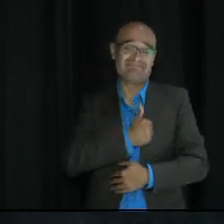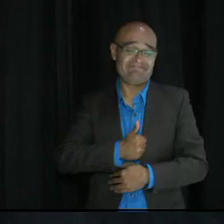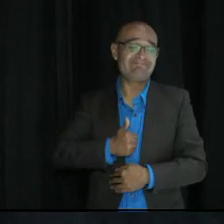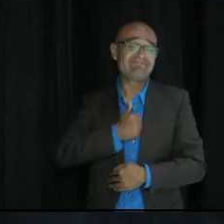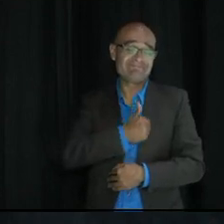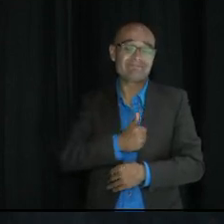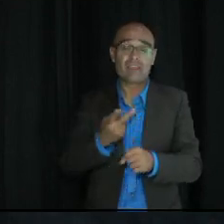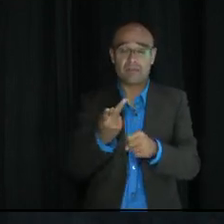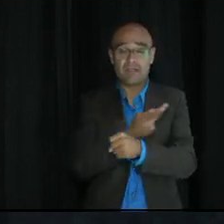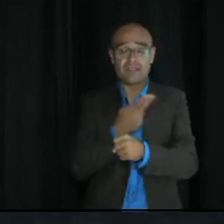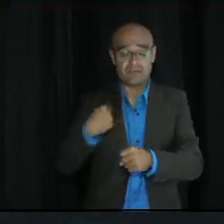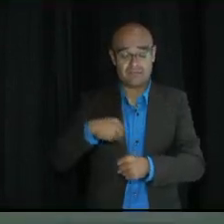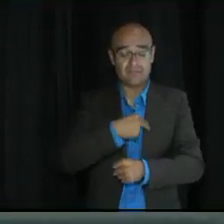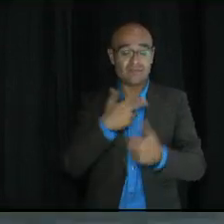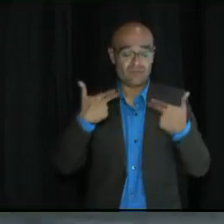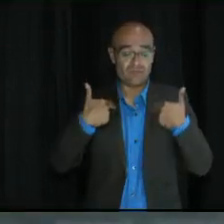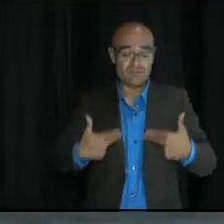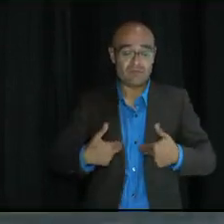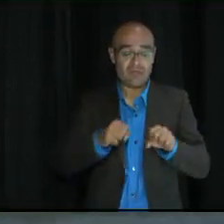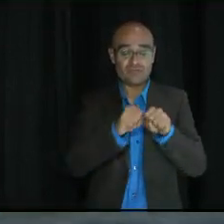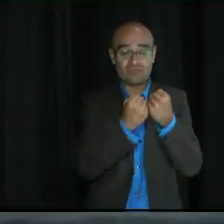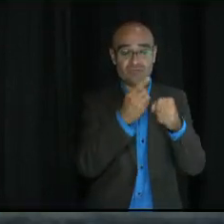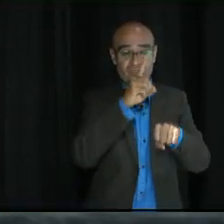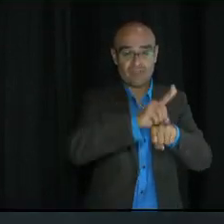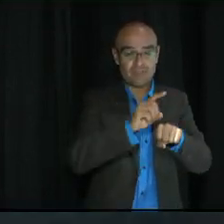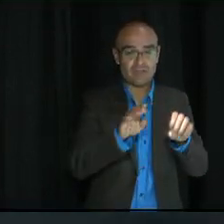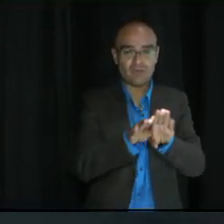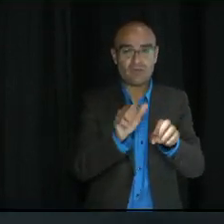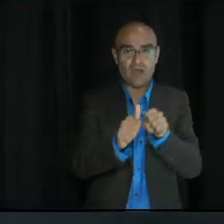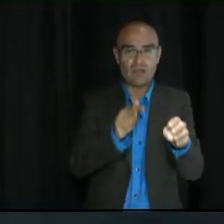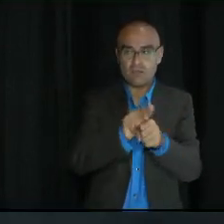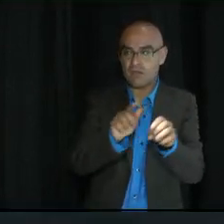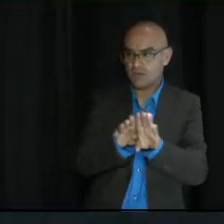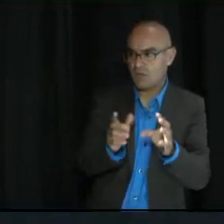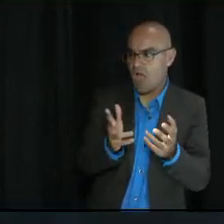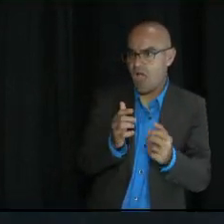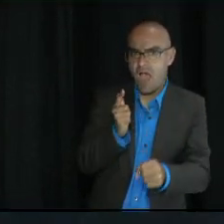nosotros como sociedad apenas lo vemos y ya lo estamos agrediendo